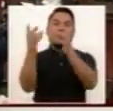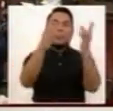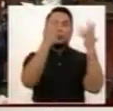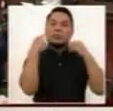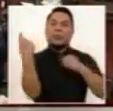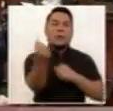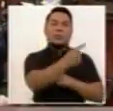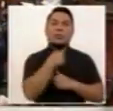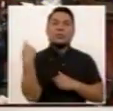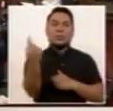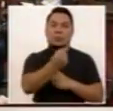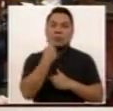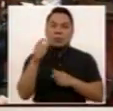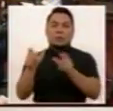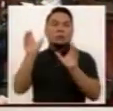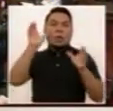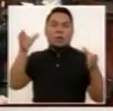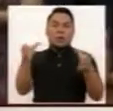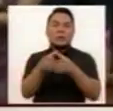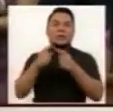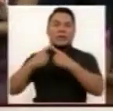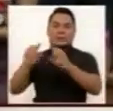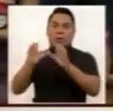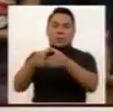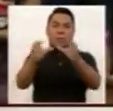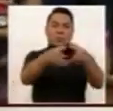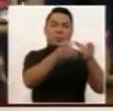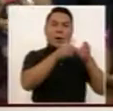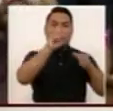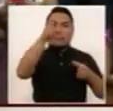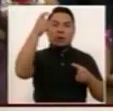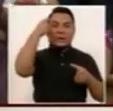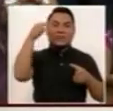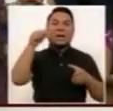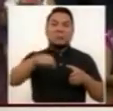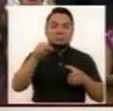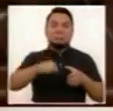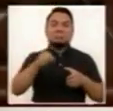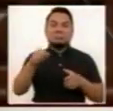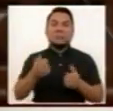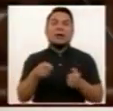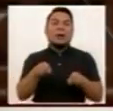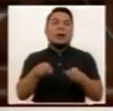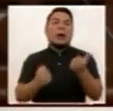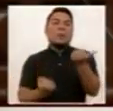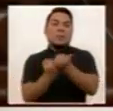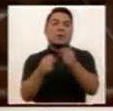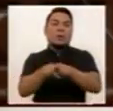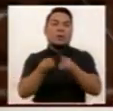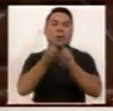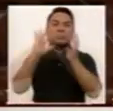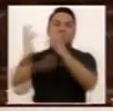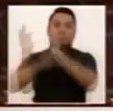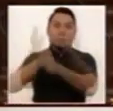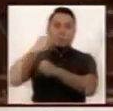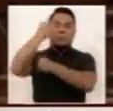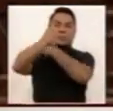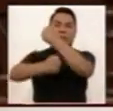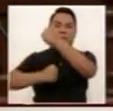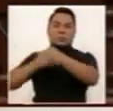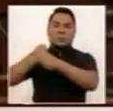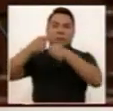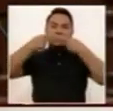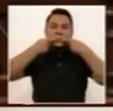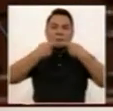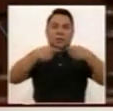de todas las tiendas políticas presentes en el hemiciclo del Parlamento Nacional.